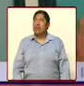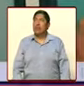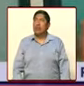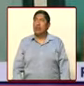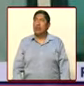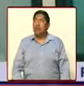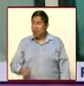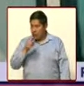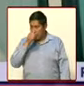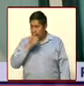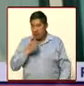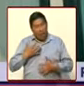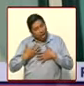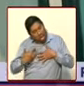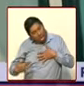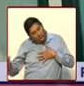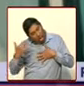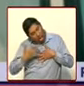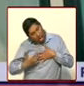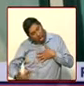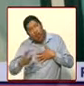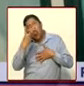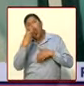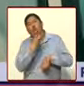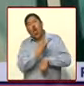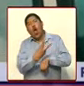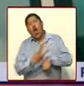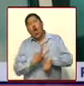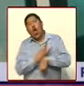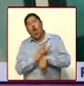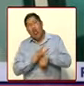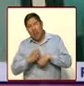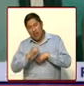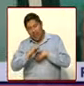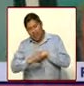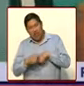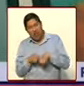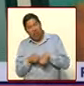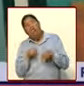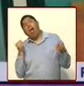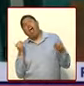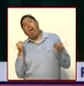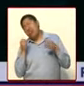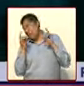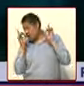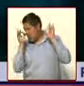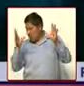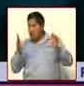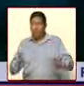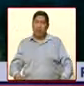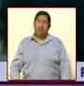Me desangré 2 horas en la carretera con una herida expuesta muy grande.